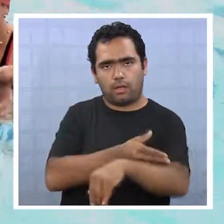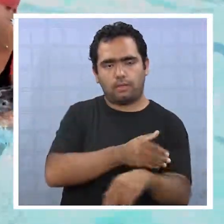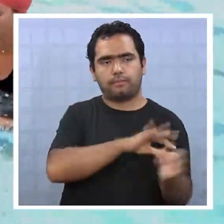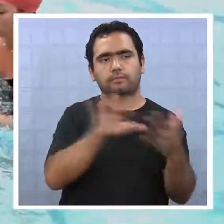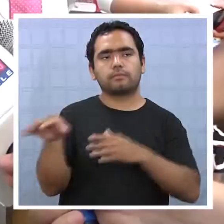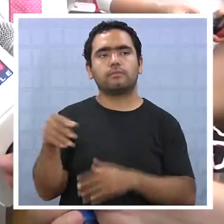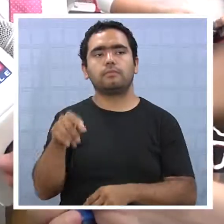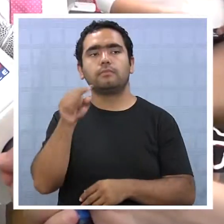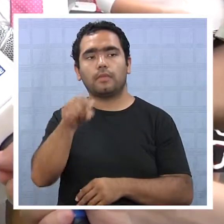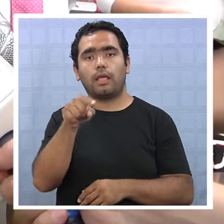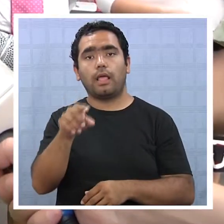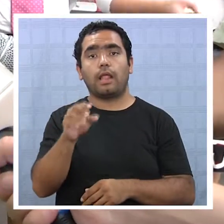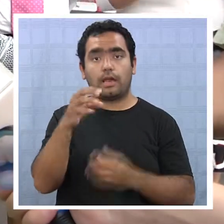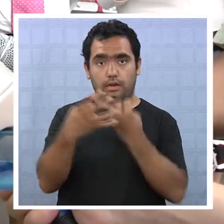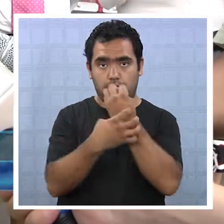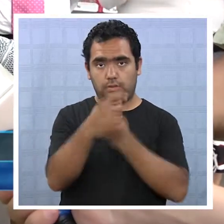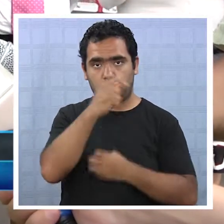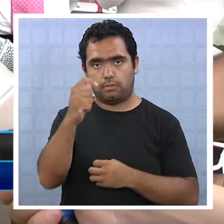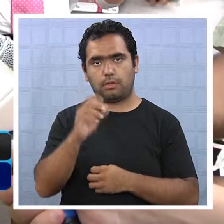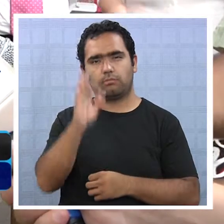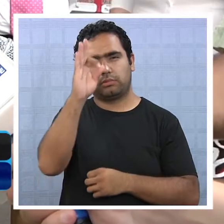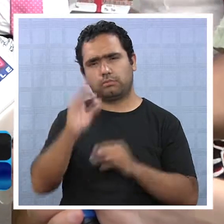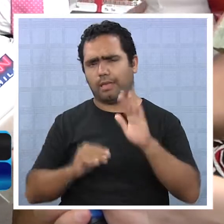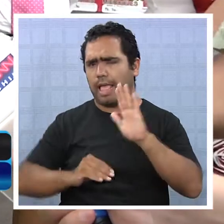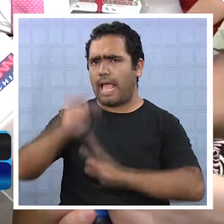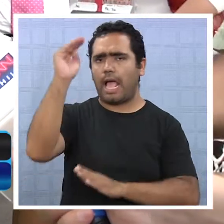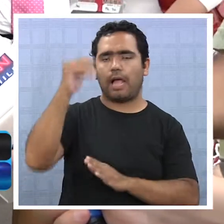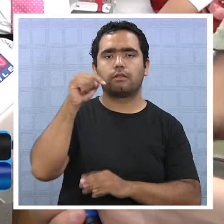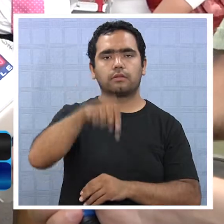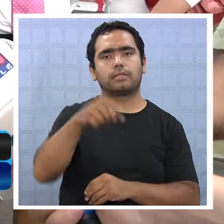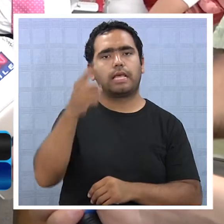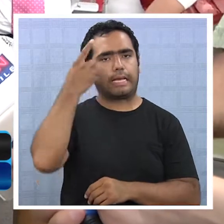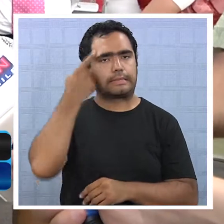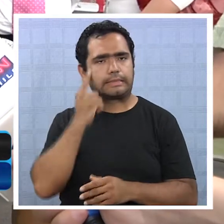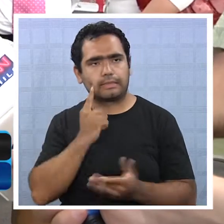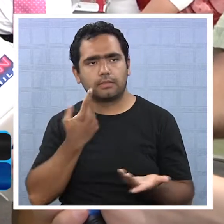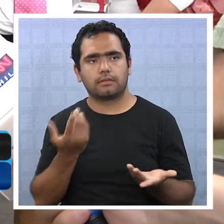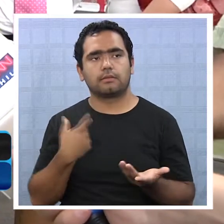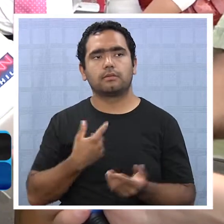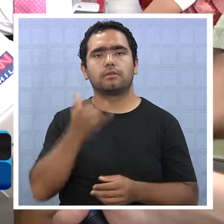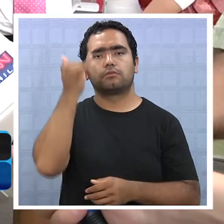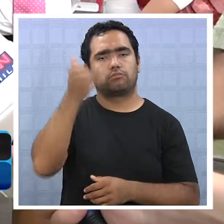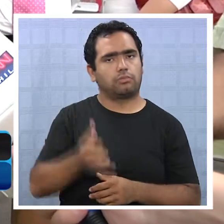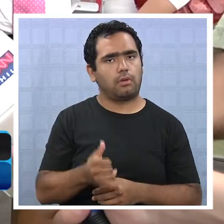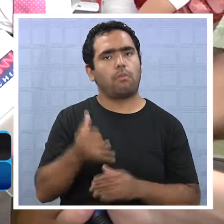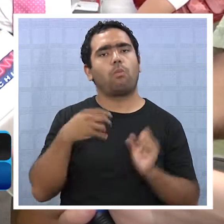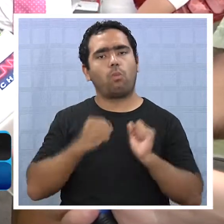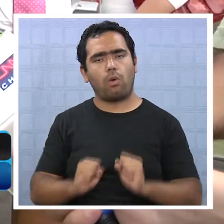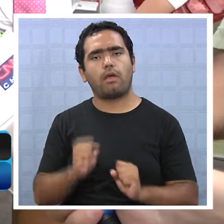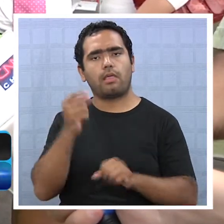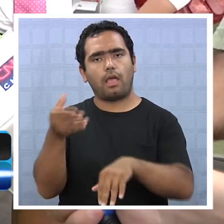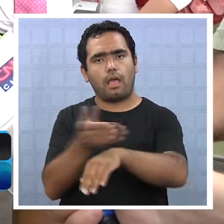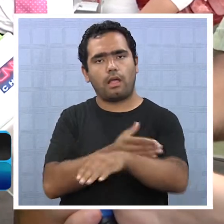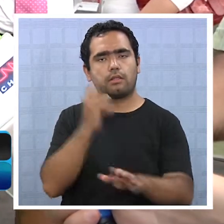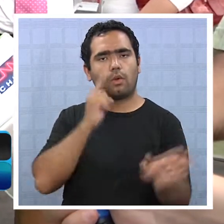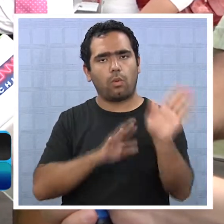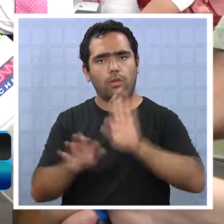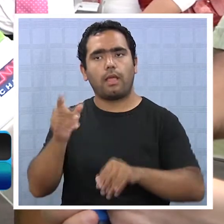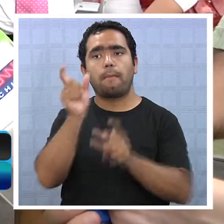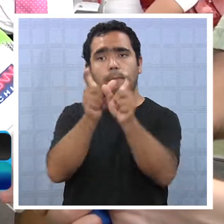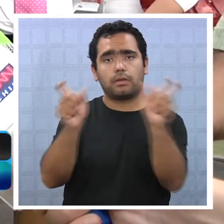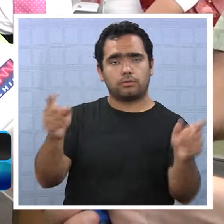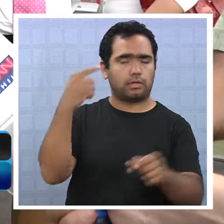en accidentes, entonces, toda la vida se puede prevenir y la gente tome conciencia de